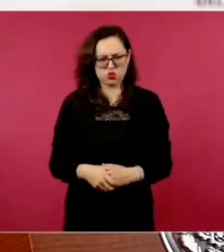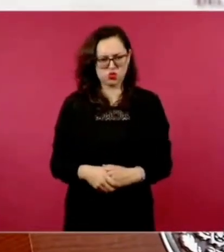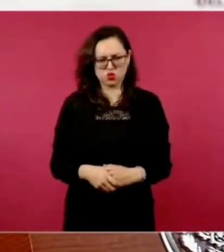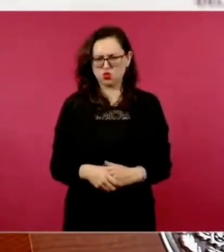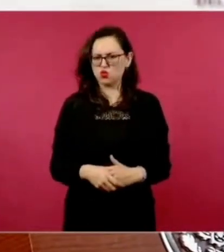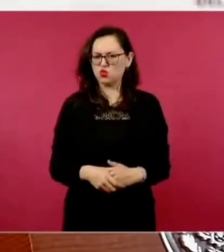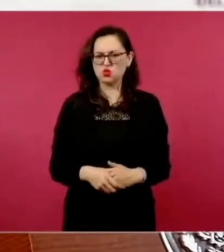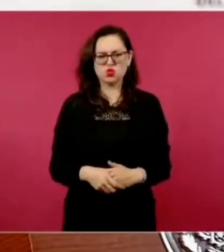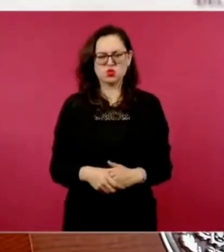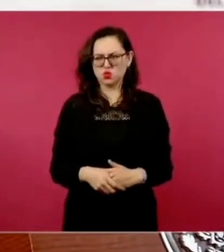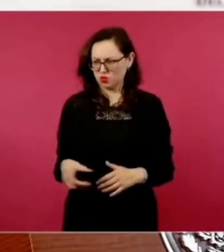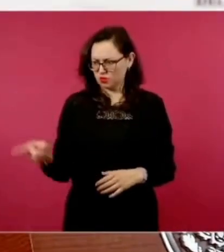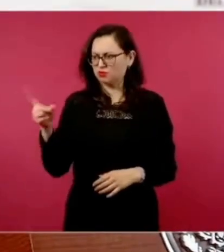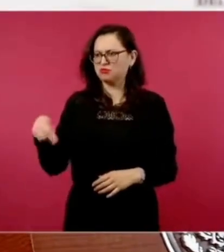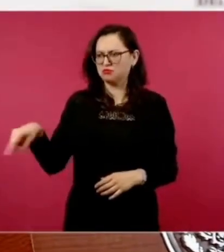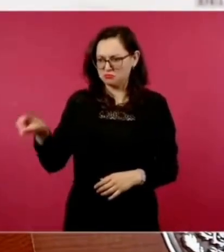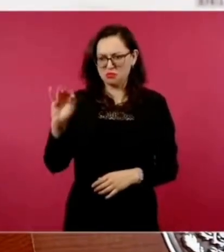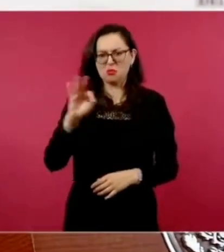Y que se busque un mecanismo,